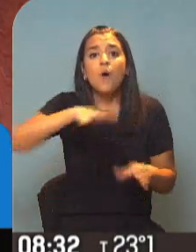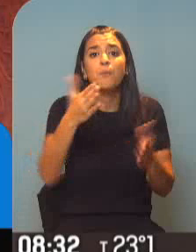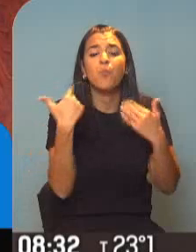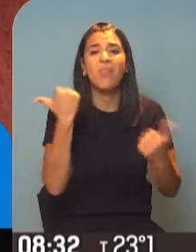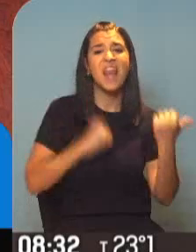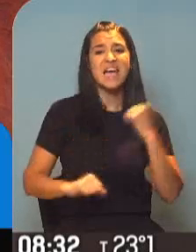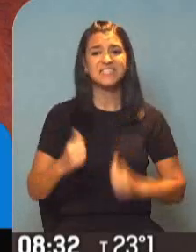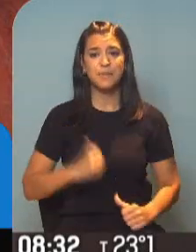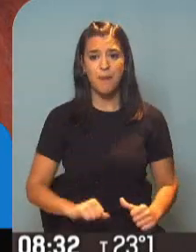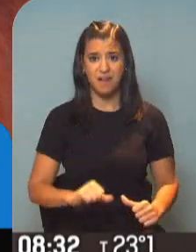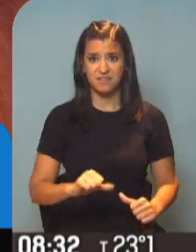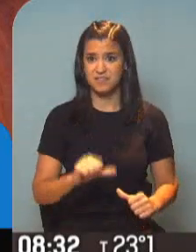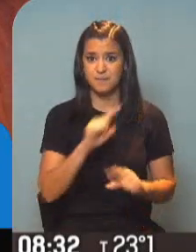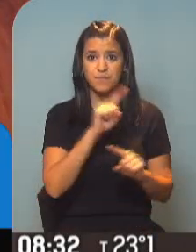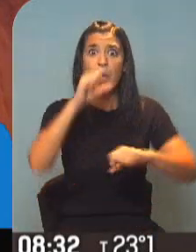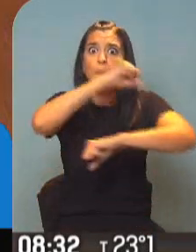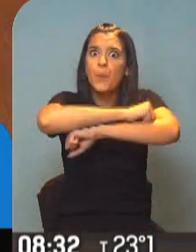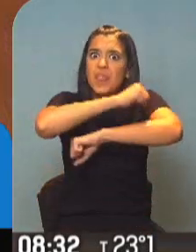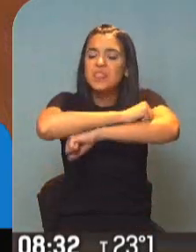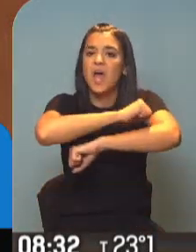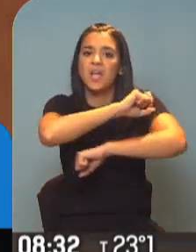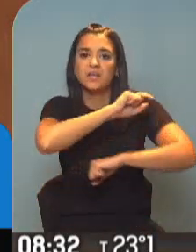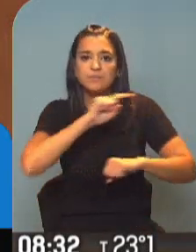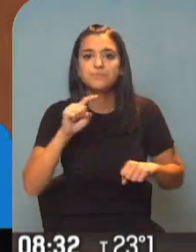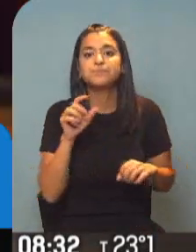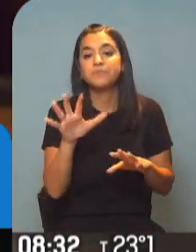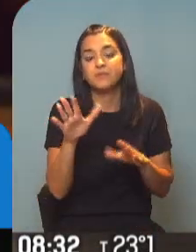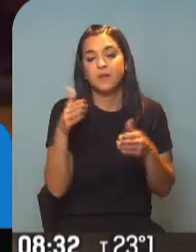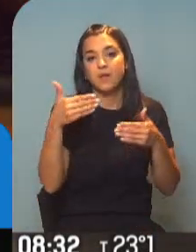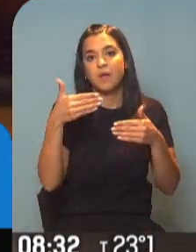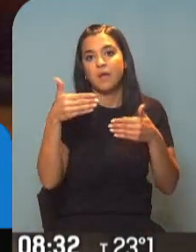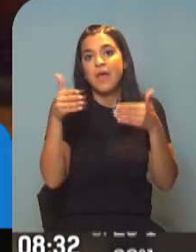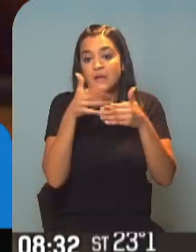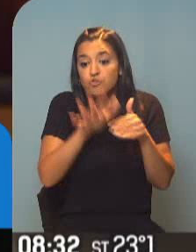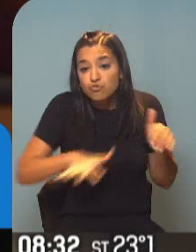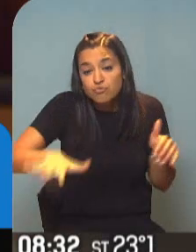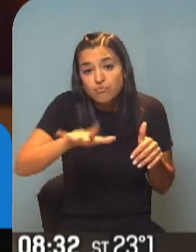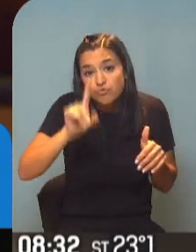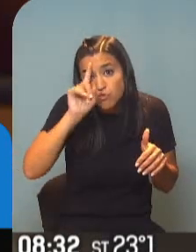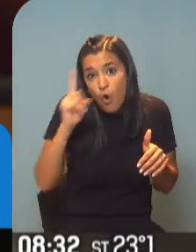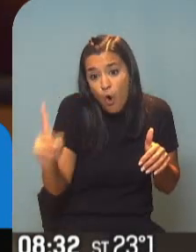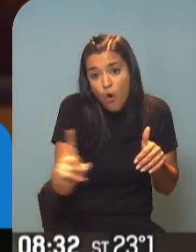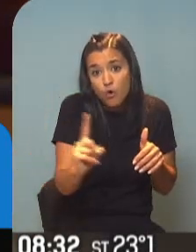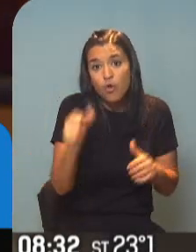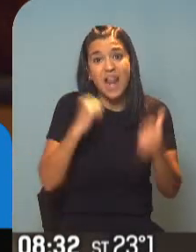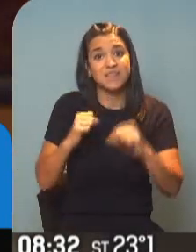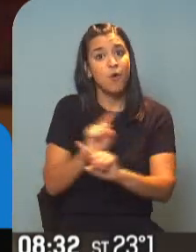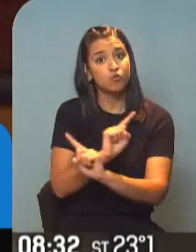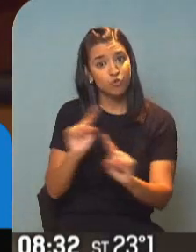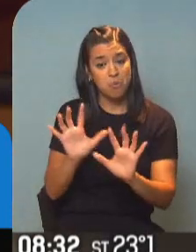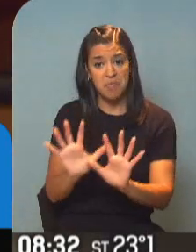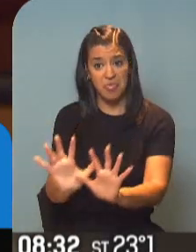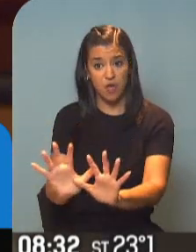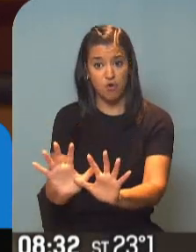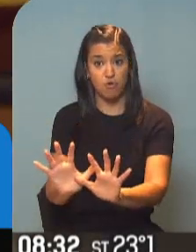dañarse buscó el lugar ventana al lado de la casa sé donde no pueda dañarse y allí lo dejo estarse y por